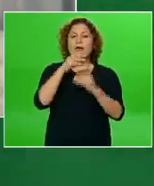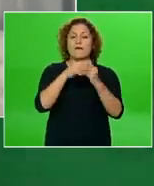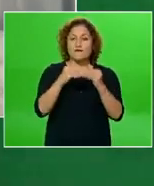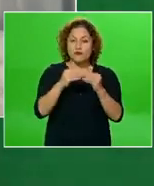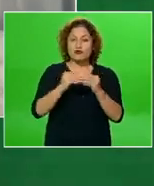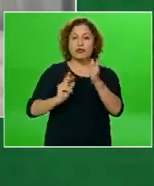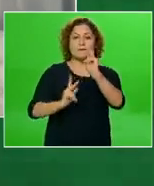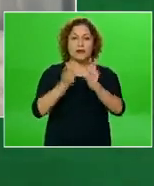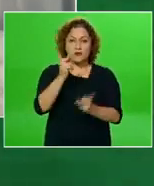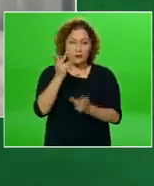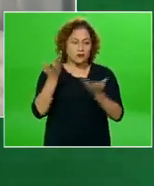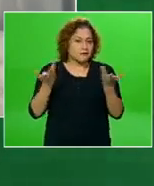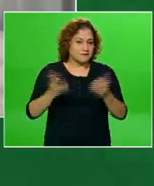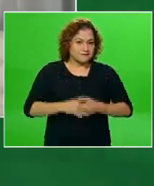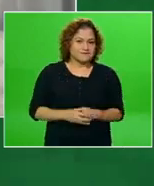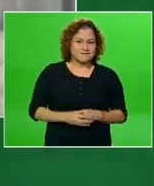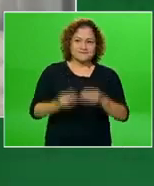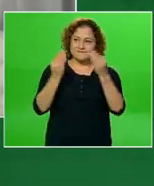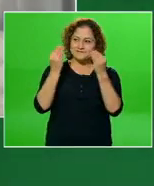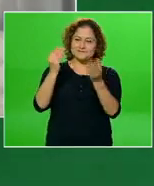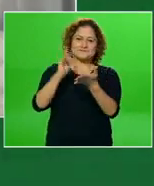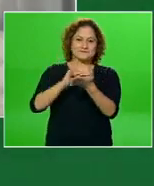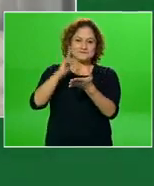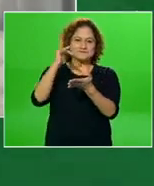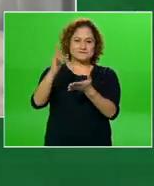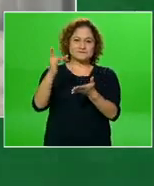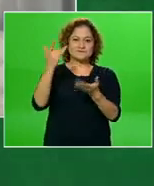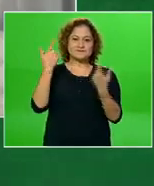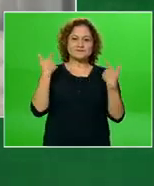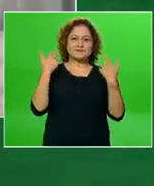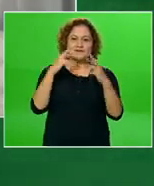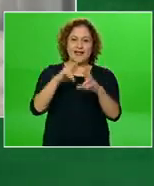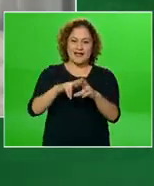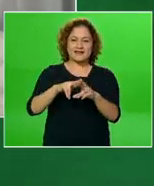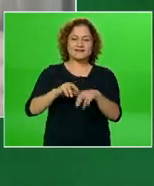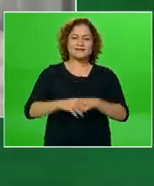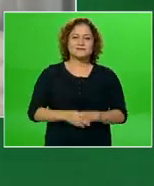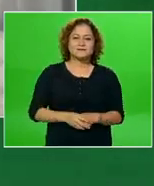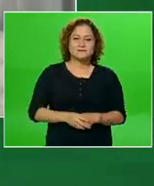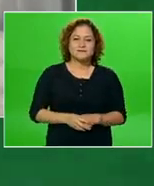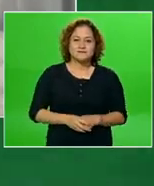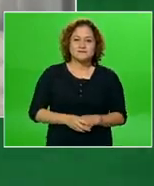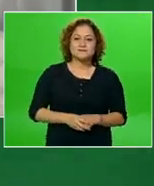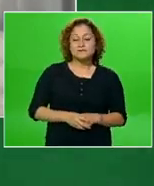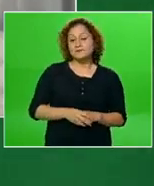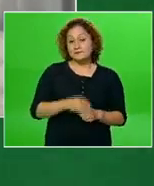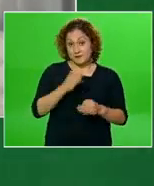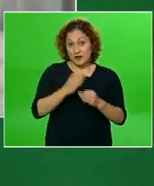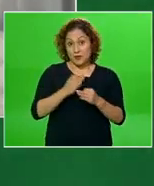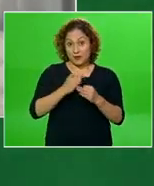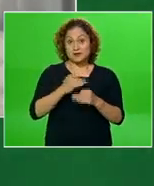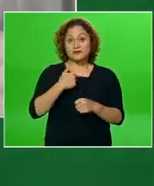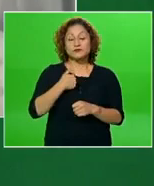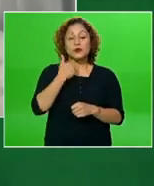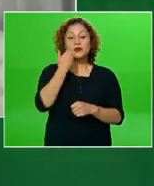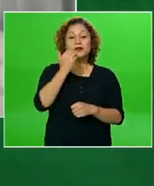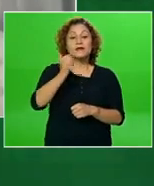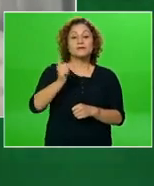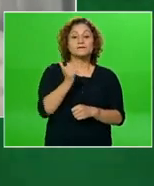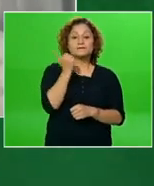entonces que es muchísimas gracias maestro se hizo nuevamente y aprovechó el espacio para dar mi agradecimiento